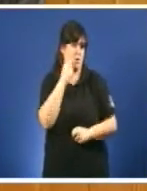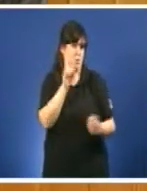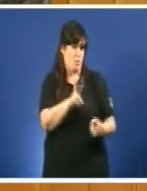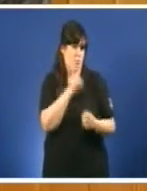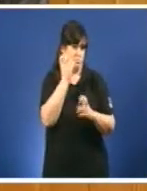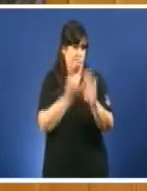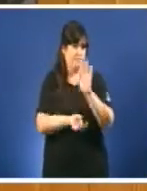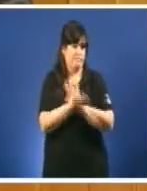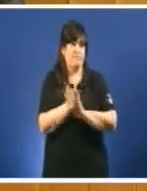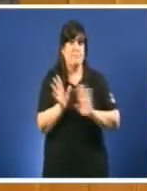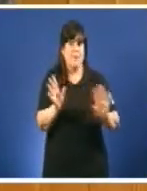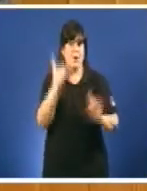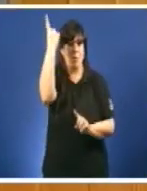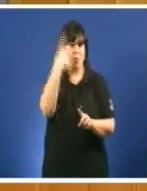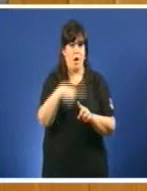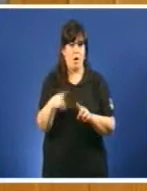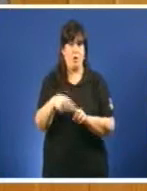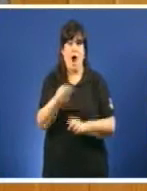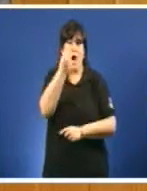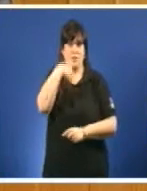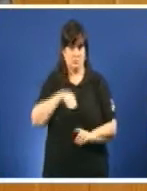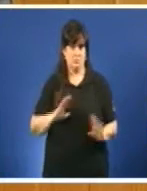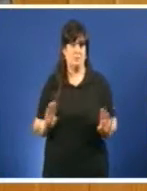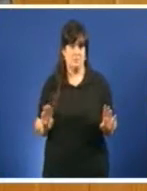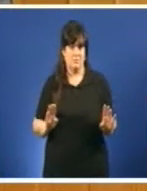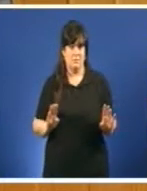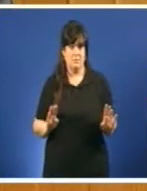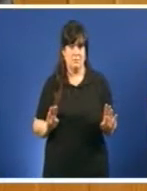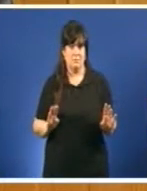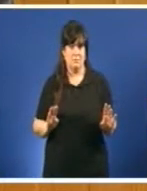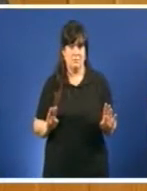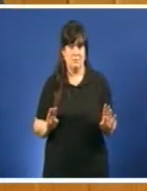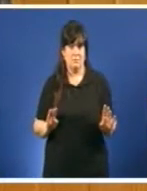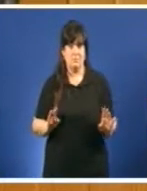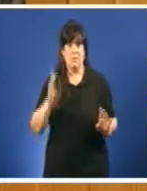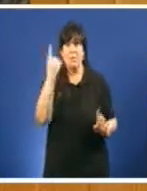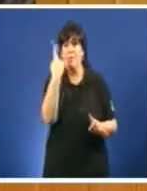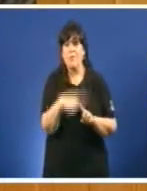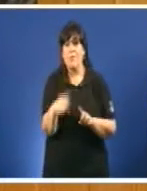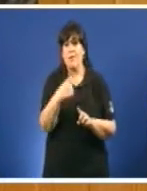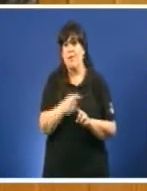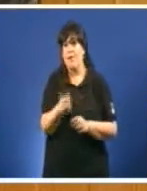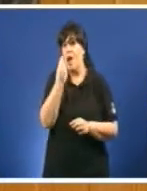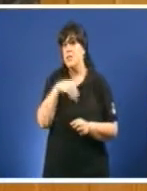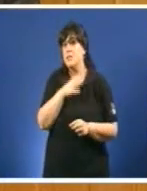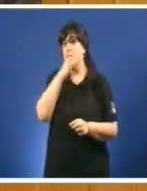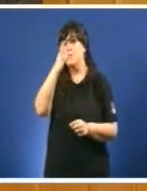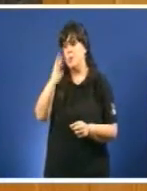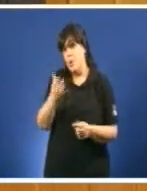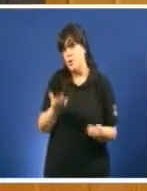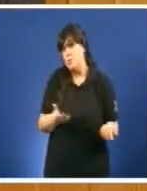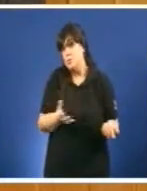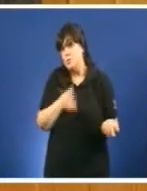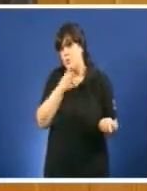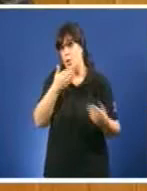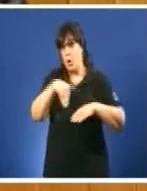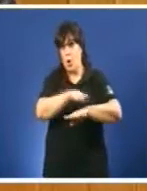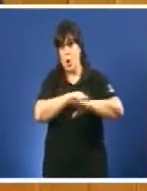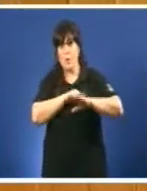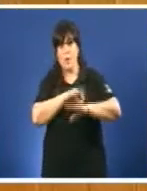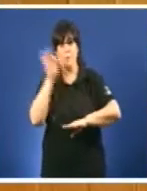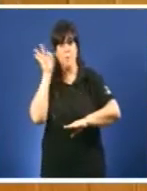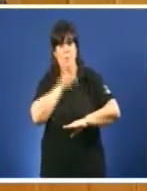Esqueceuse dunha cousa. Esqueceuse de dicir que non foi precisamente grazas ao goberno galego